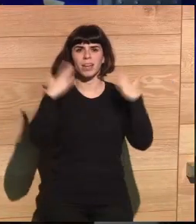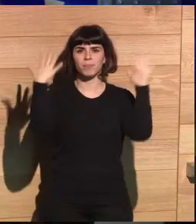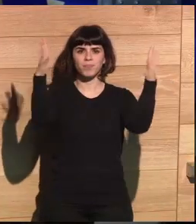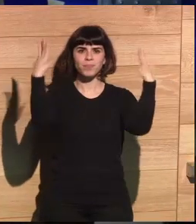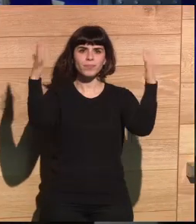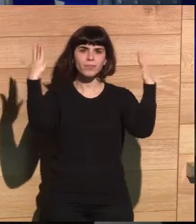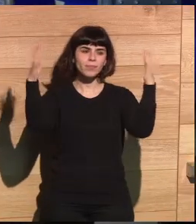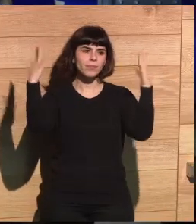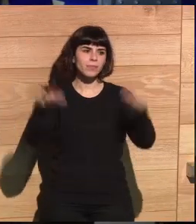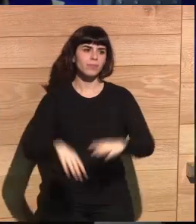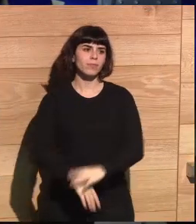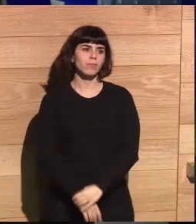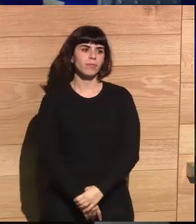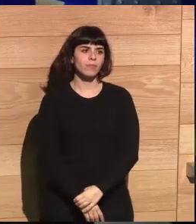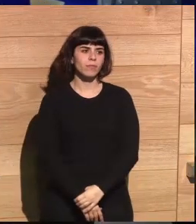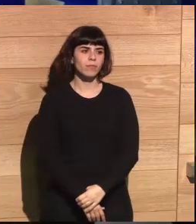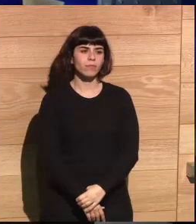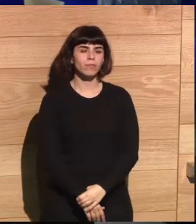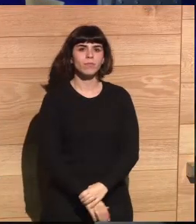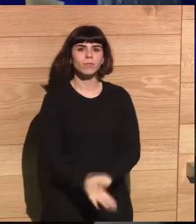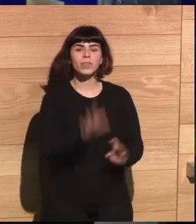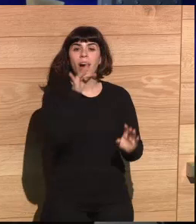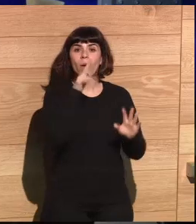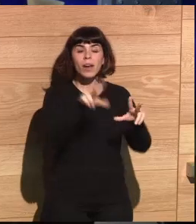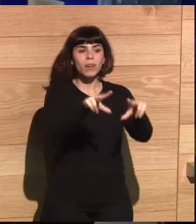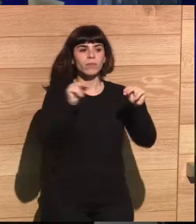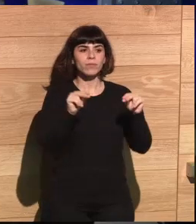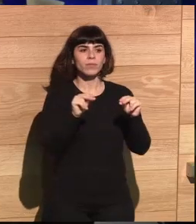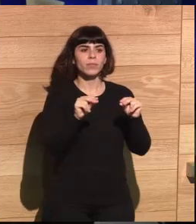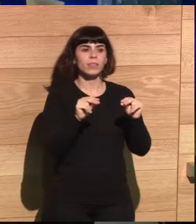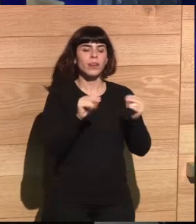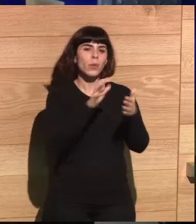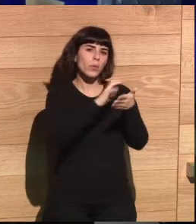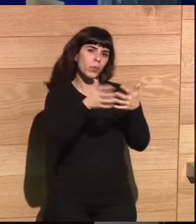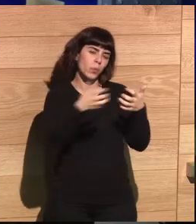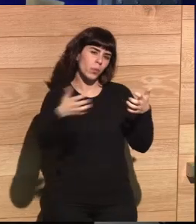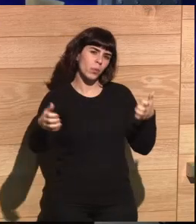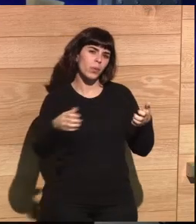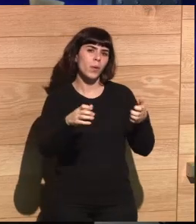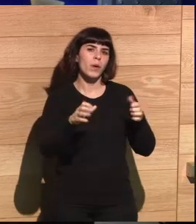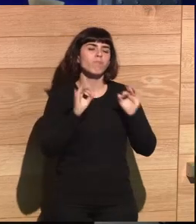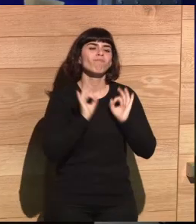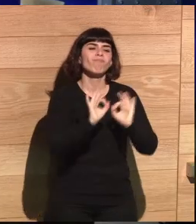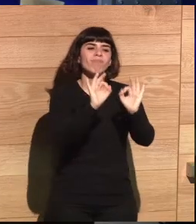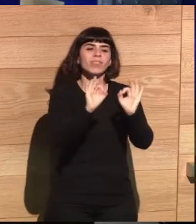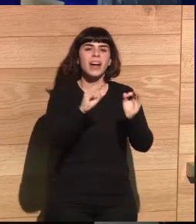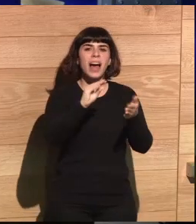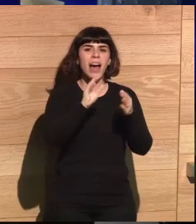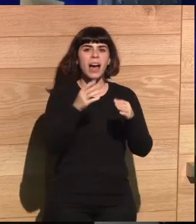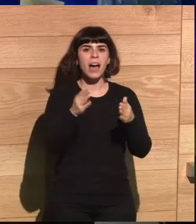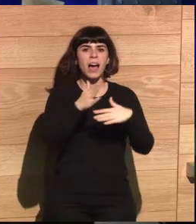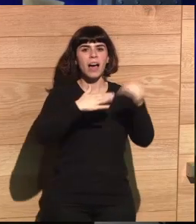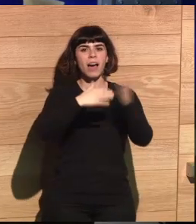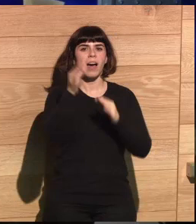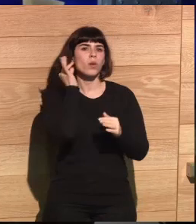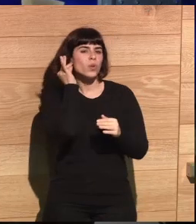Gracias, Beatriz. Y vamos a terminar con un relato muy particular porque a su autora se le propuso